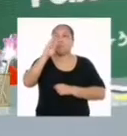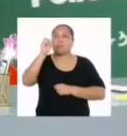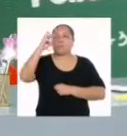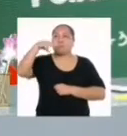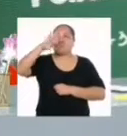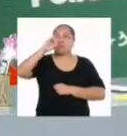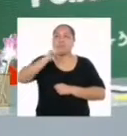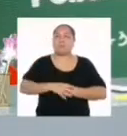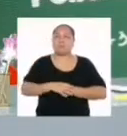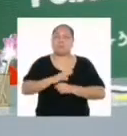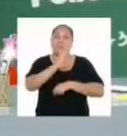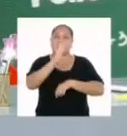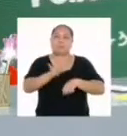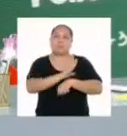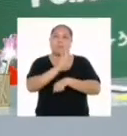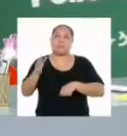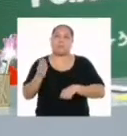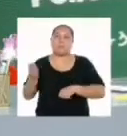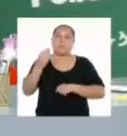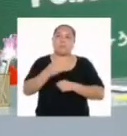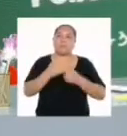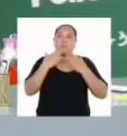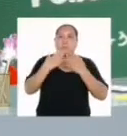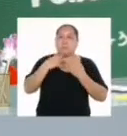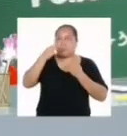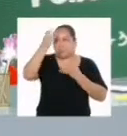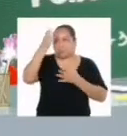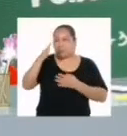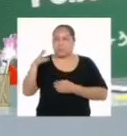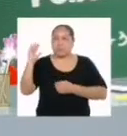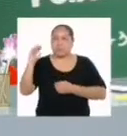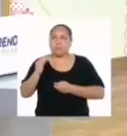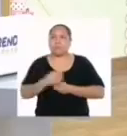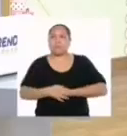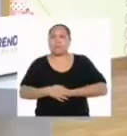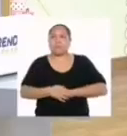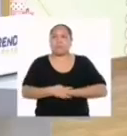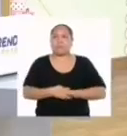horas. Bueno, muchas gracias por la información. Nos vemos.